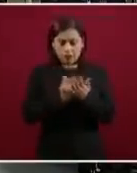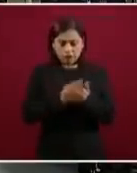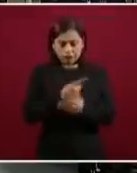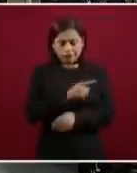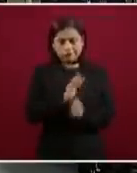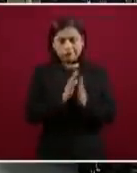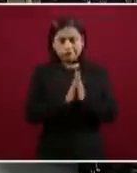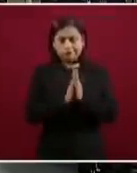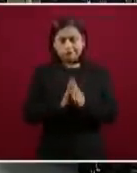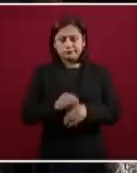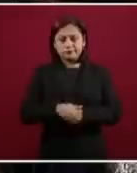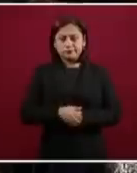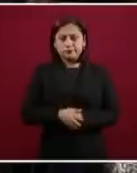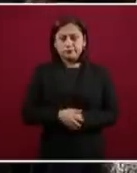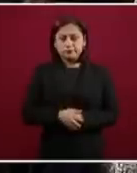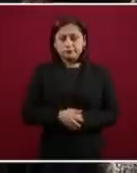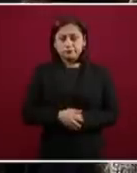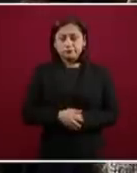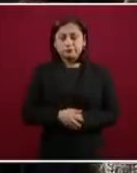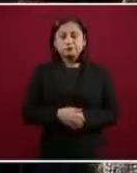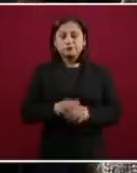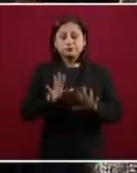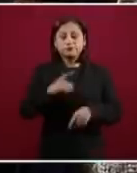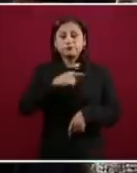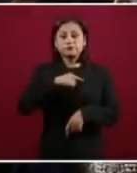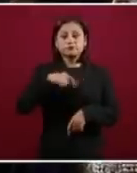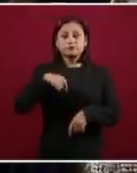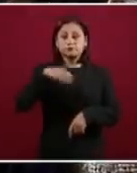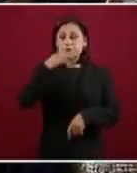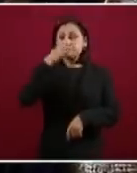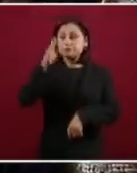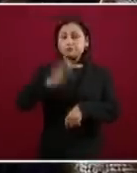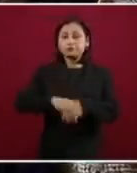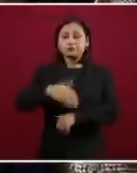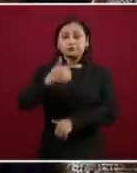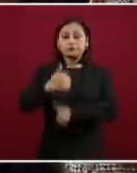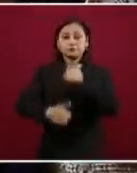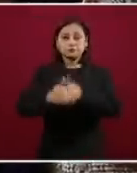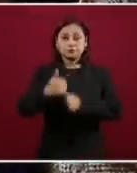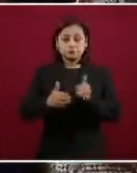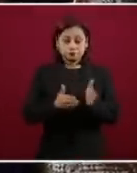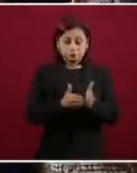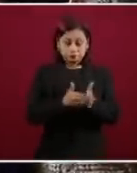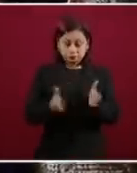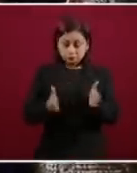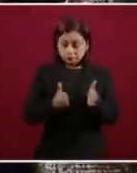Entonces, vamos a licitar por tramo.